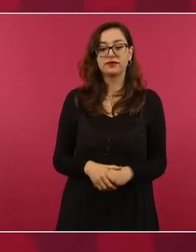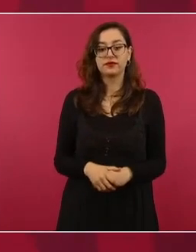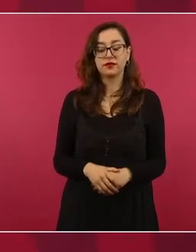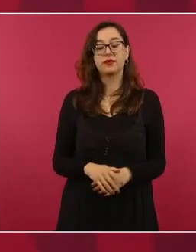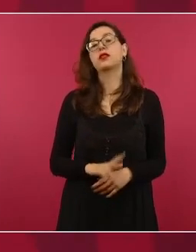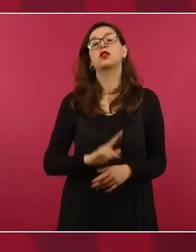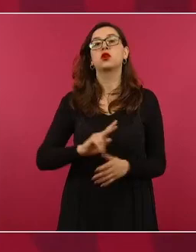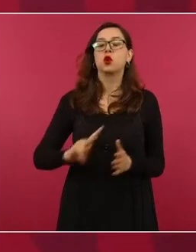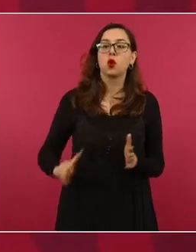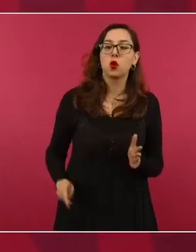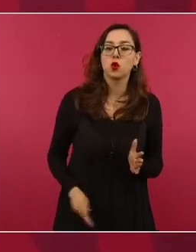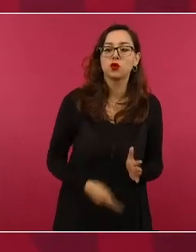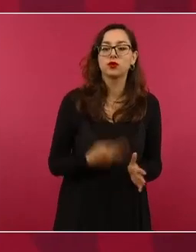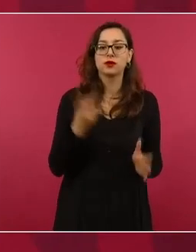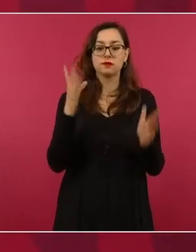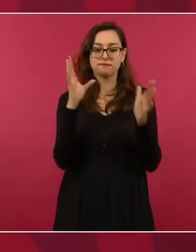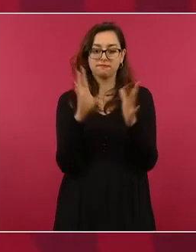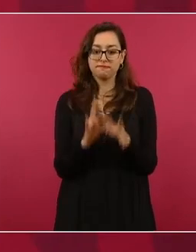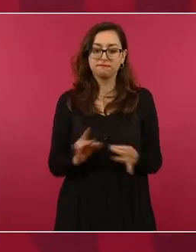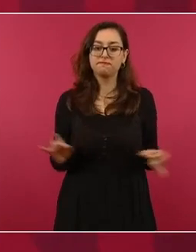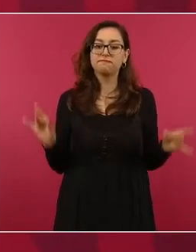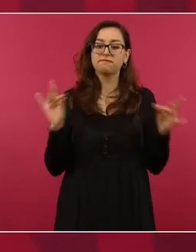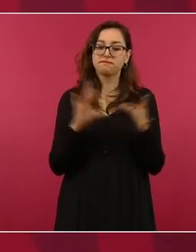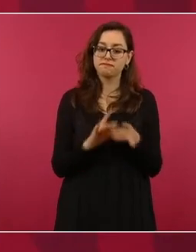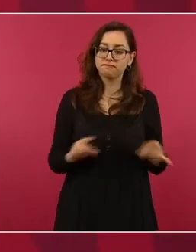para que no se malinterprete,